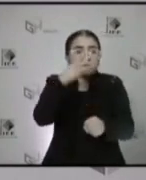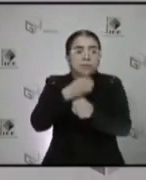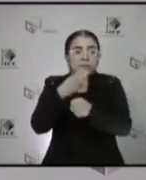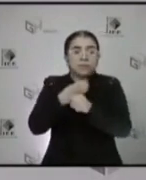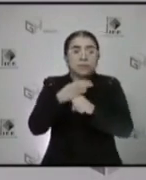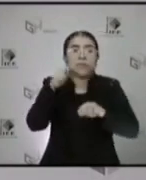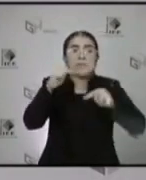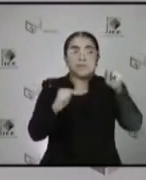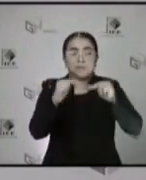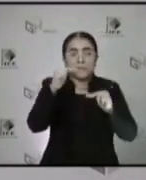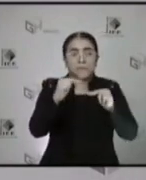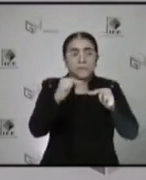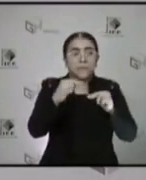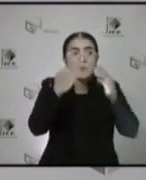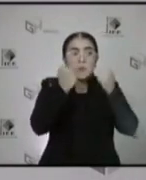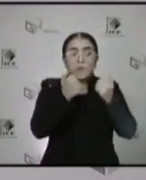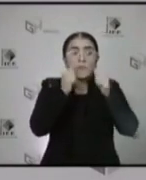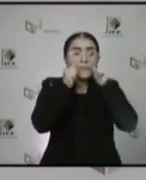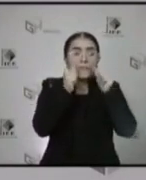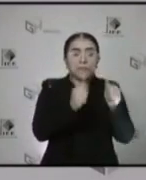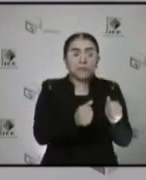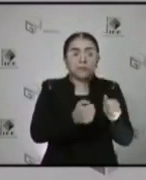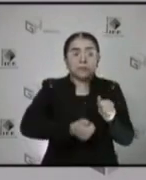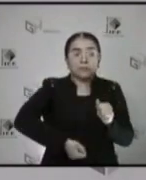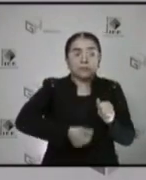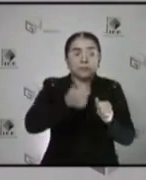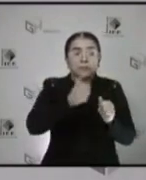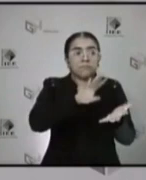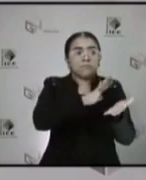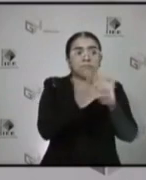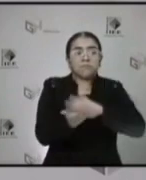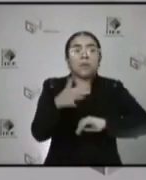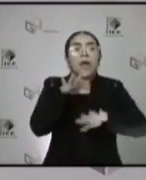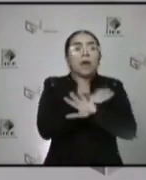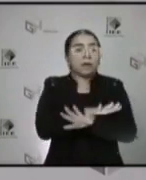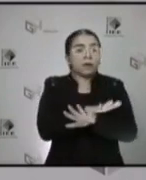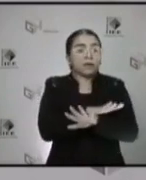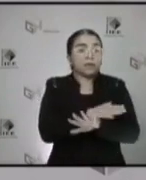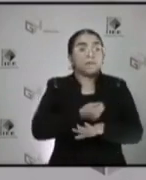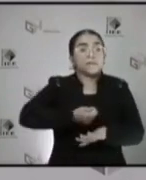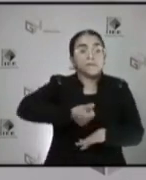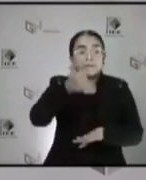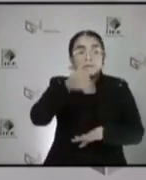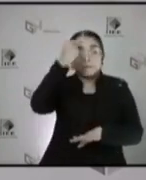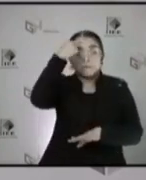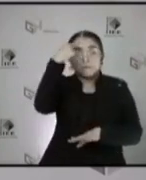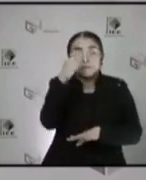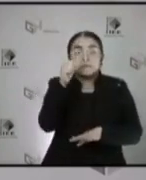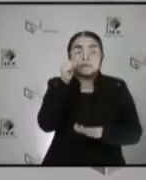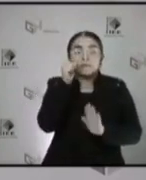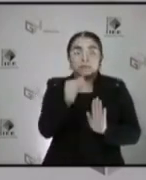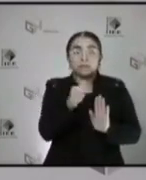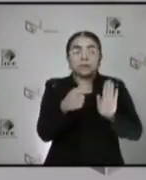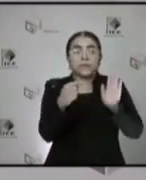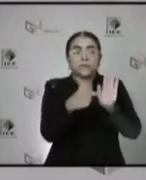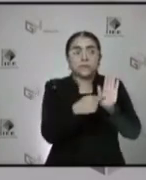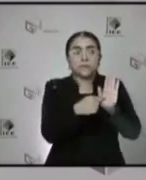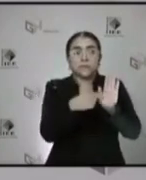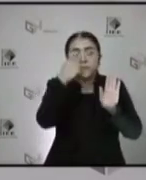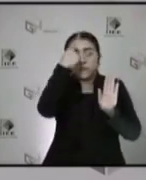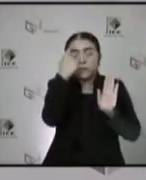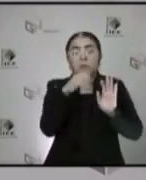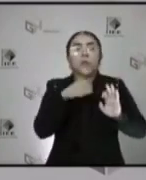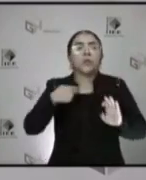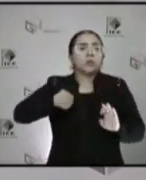hemos atendido el primer nivel. Vamos a voltear las cosas. La primera atención estará en el primer nivel y vamos a